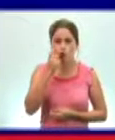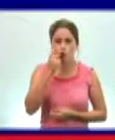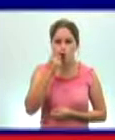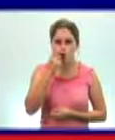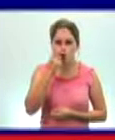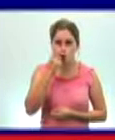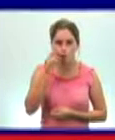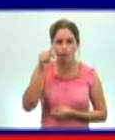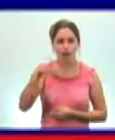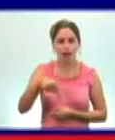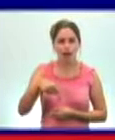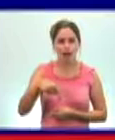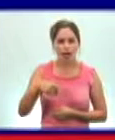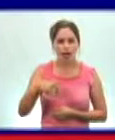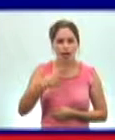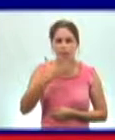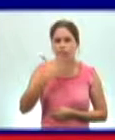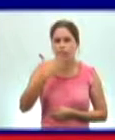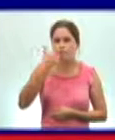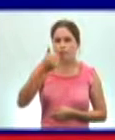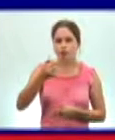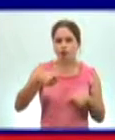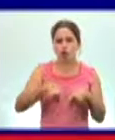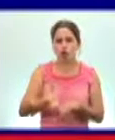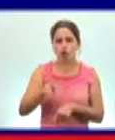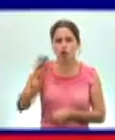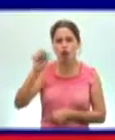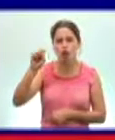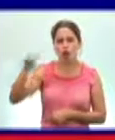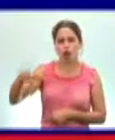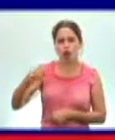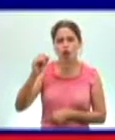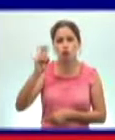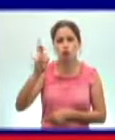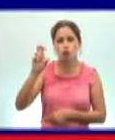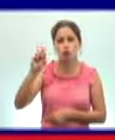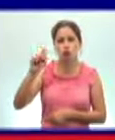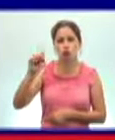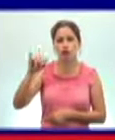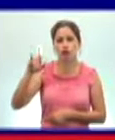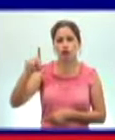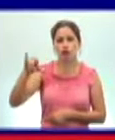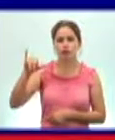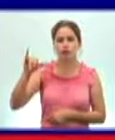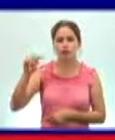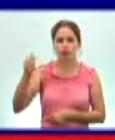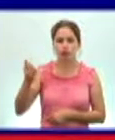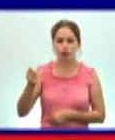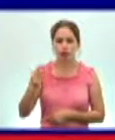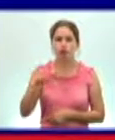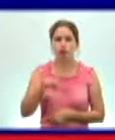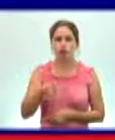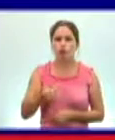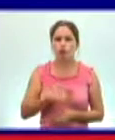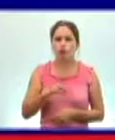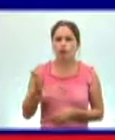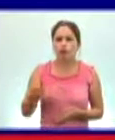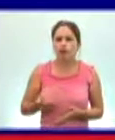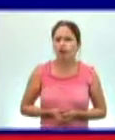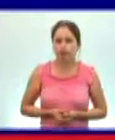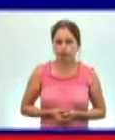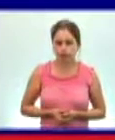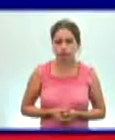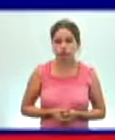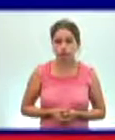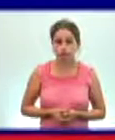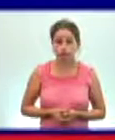de la justicia y unida a la justicia vincula un fenómeno que lo define como antiimperialista. El monopolio, sin